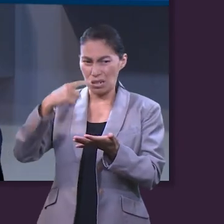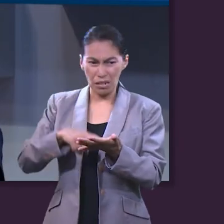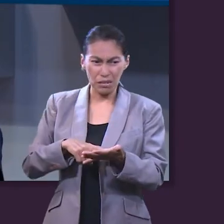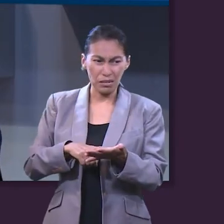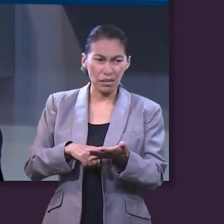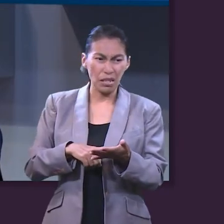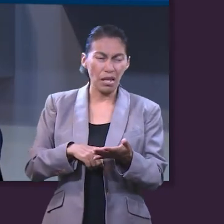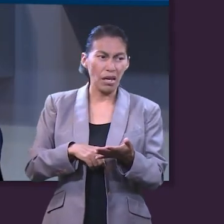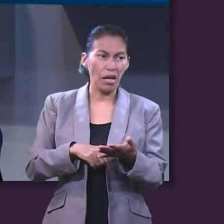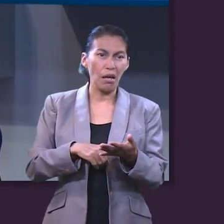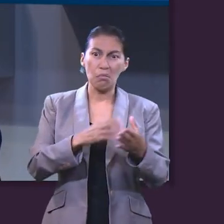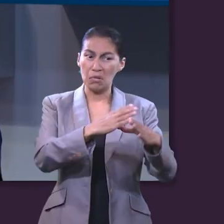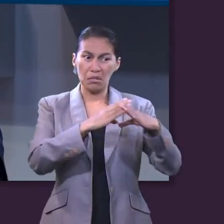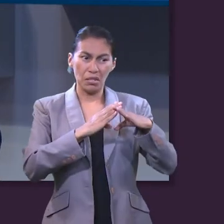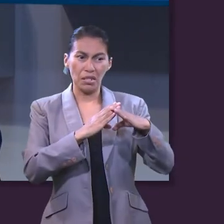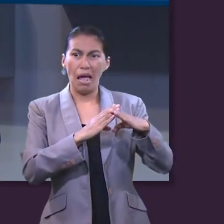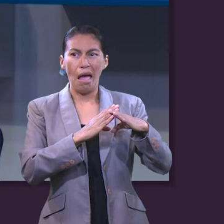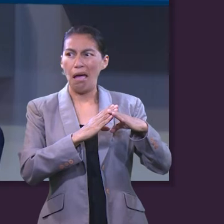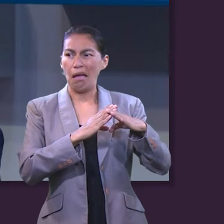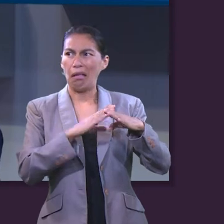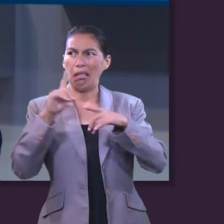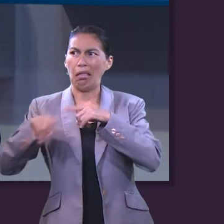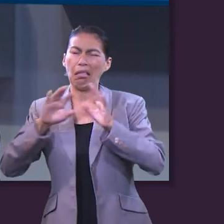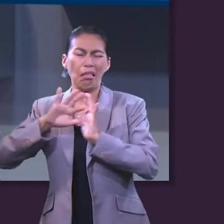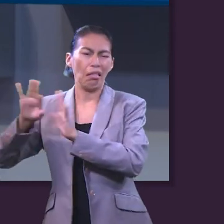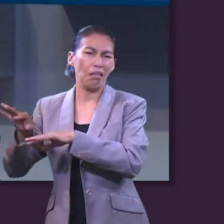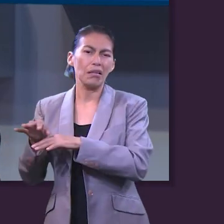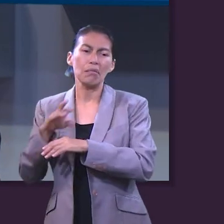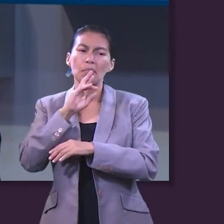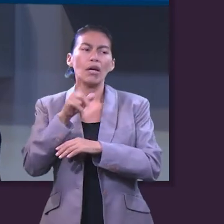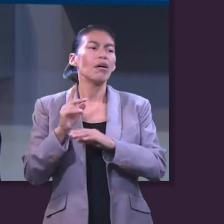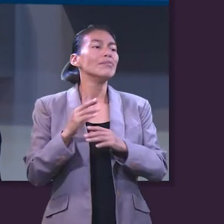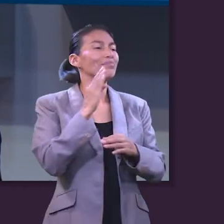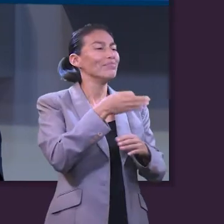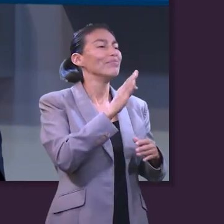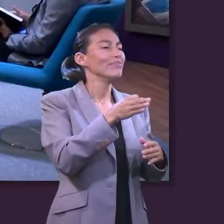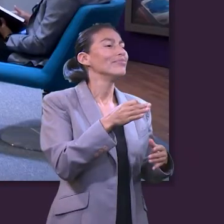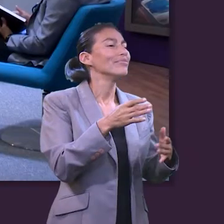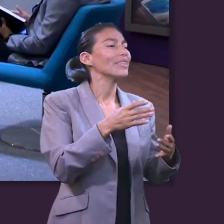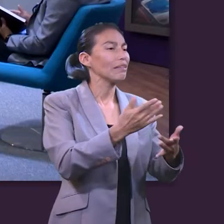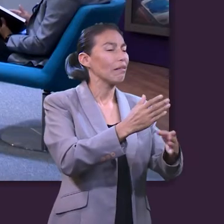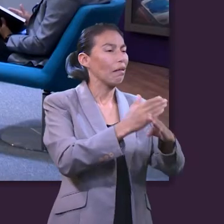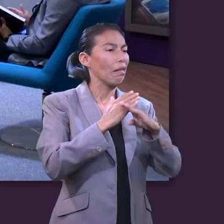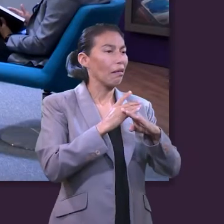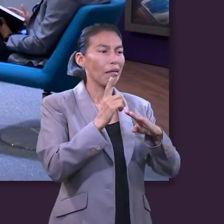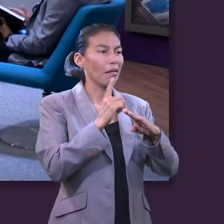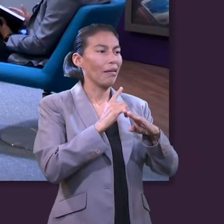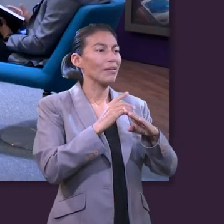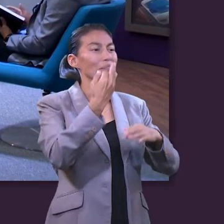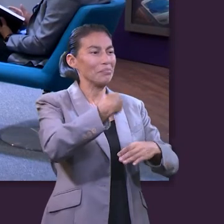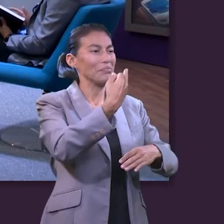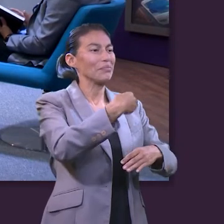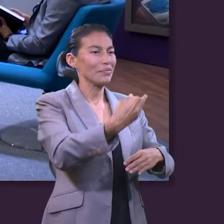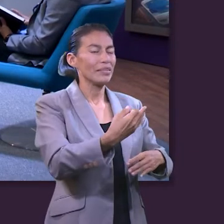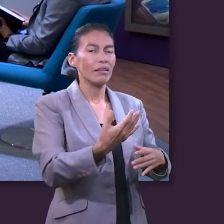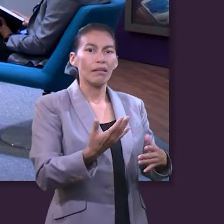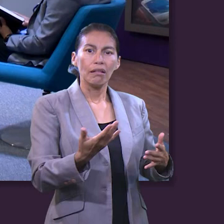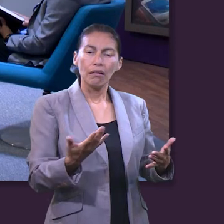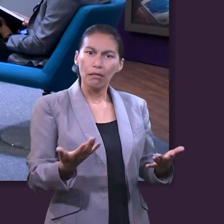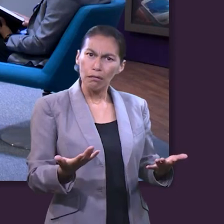o nuestra creencia para evitarnos el rechazo. ¿Qué opinan de eso? Sí, yo pienso que, por ejemplo, ahora en nuestros días